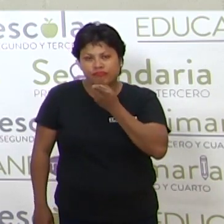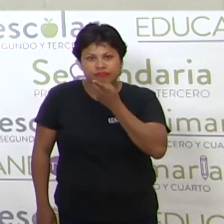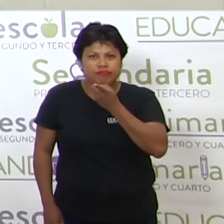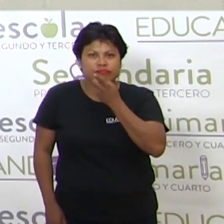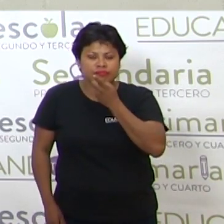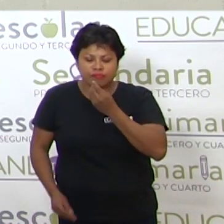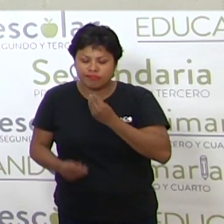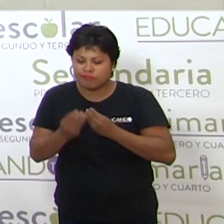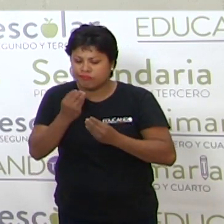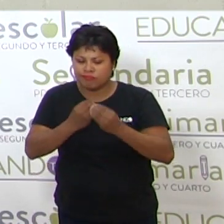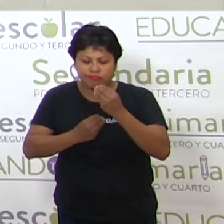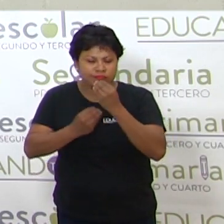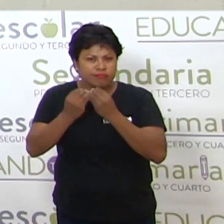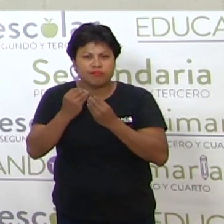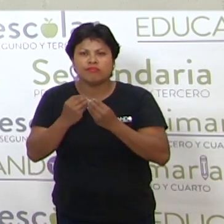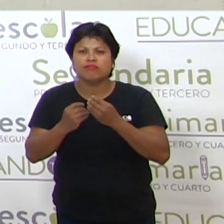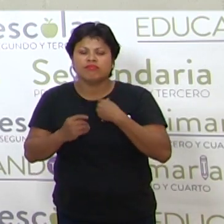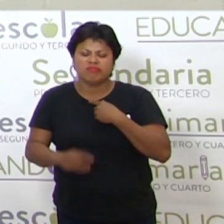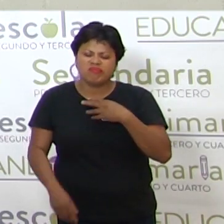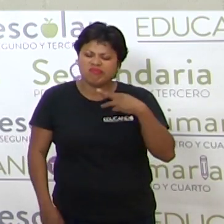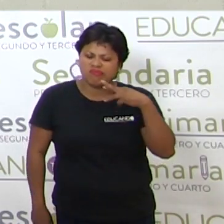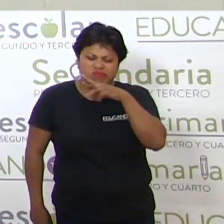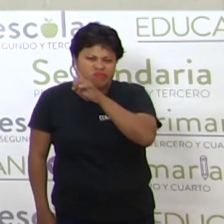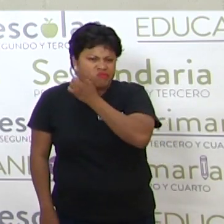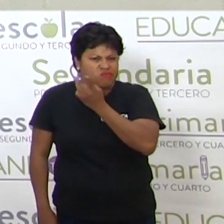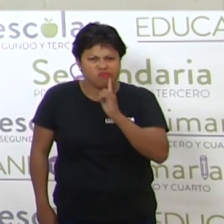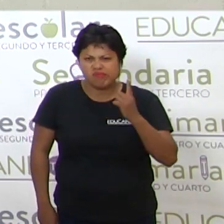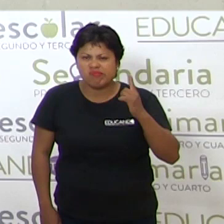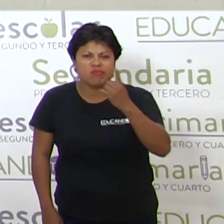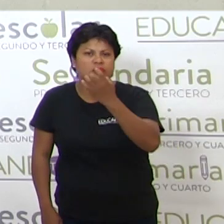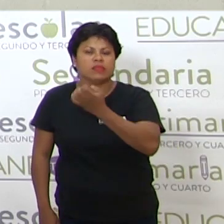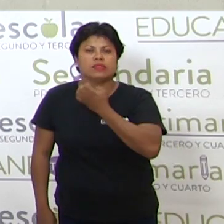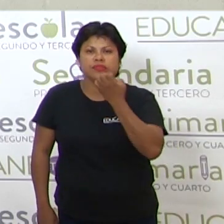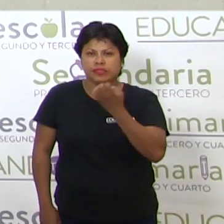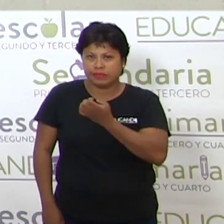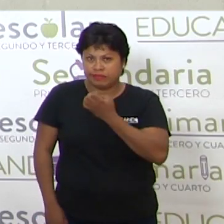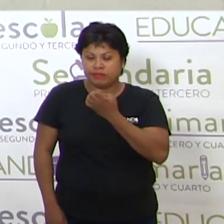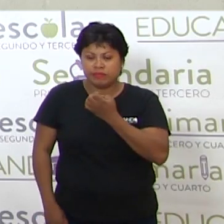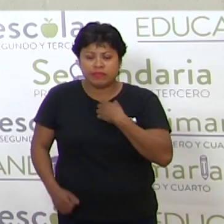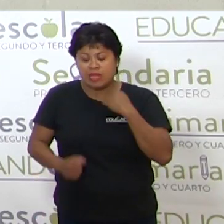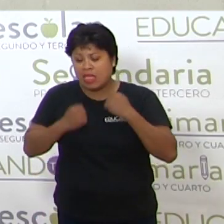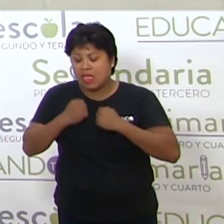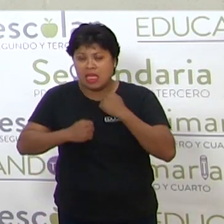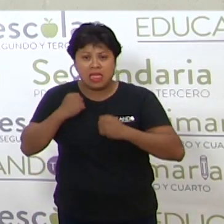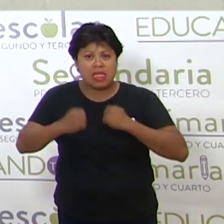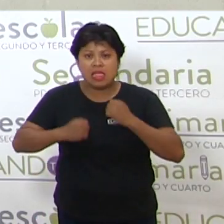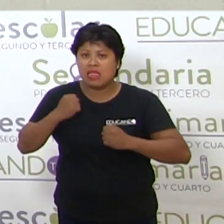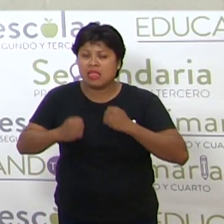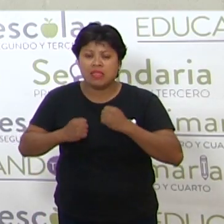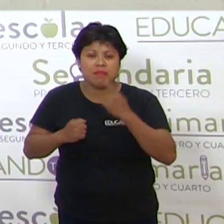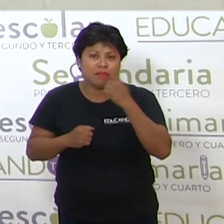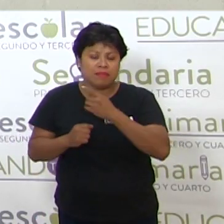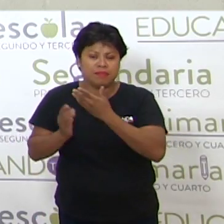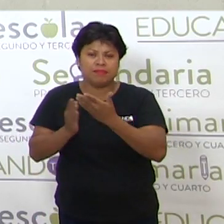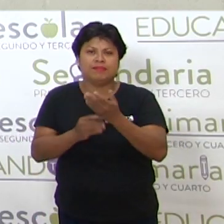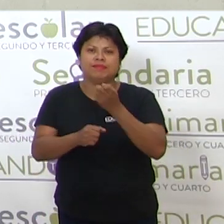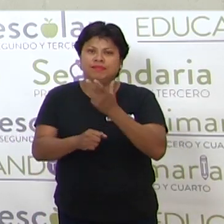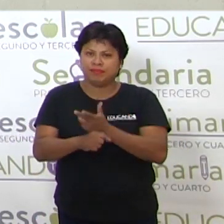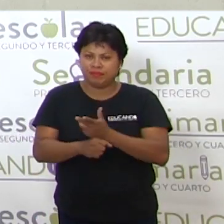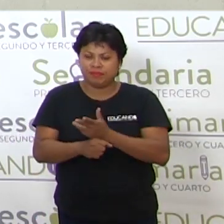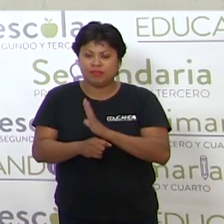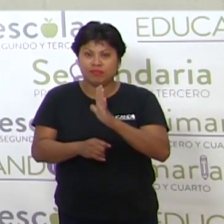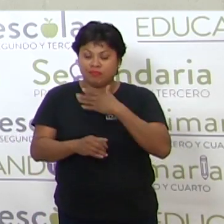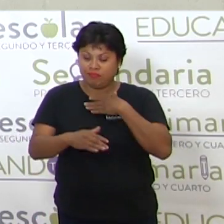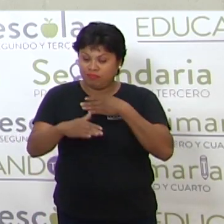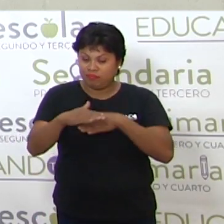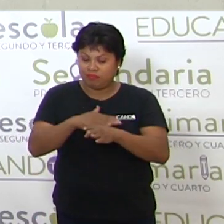me fui muy rápido a la escuela corrí para llegar temprano cuando entré